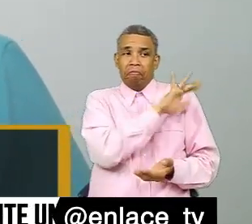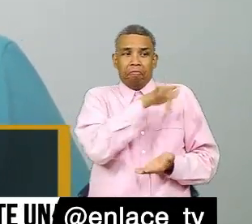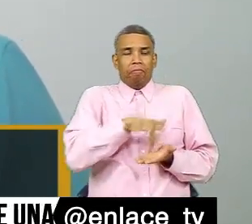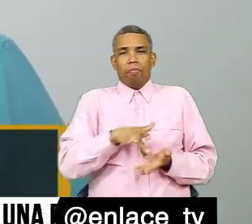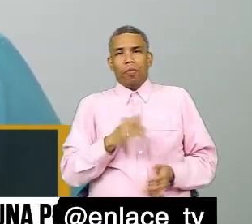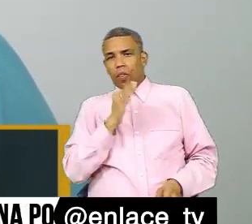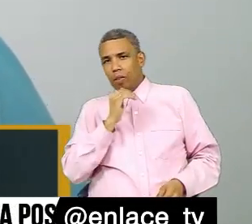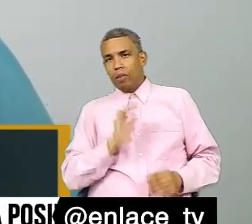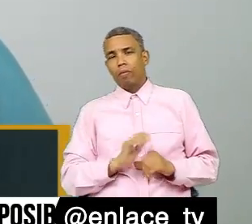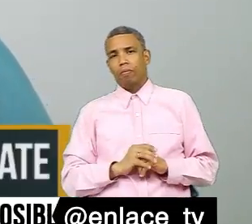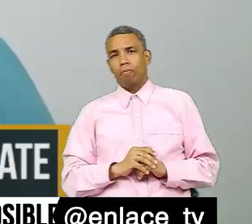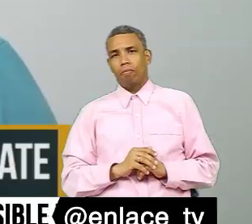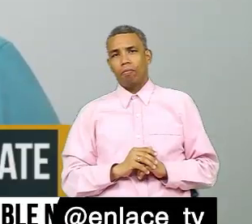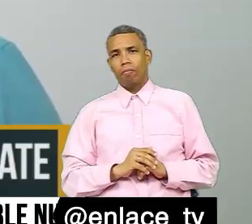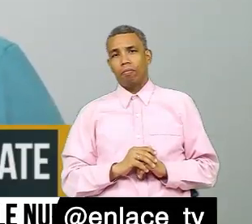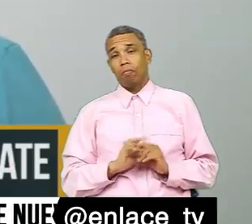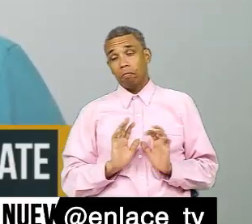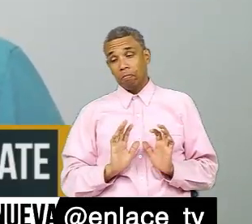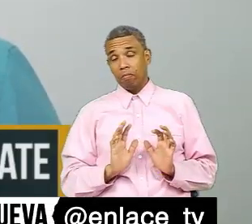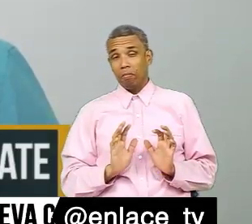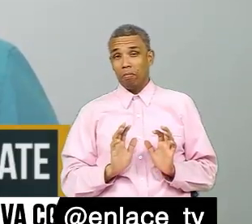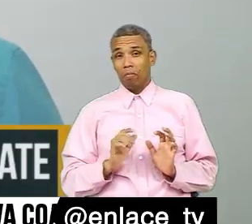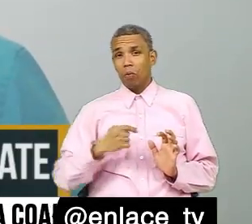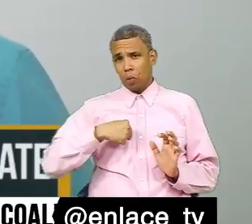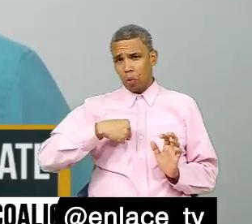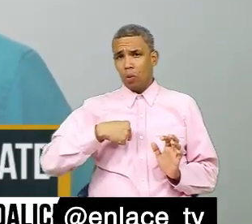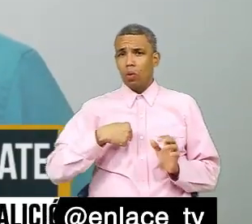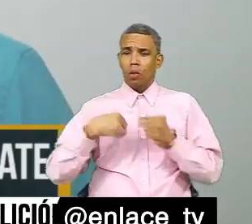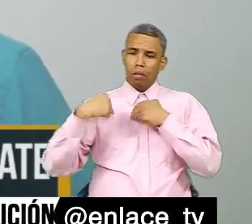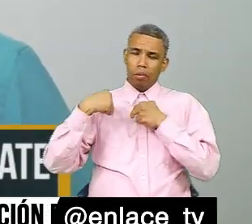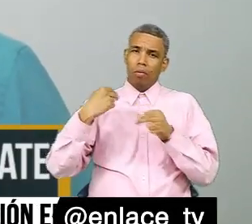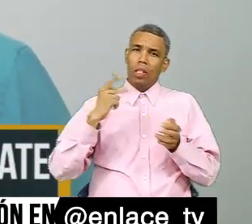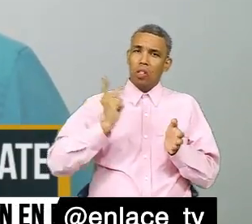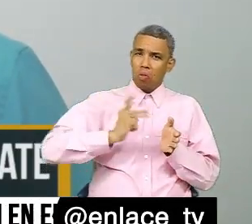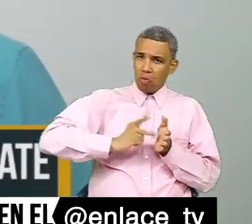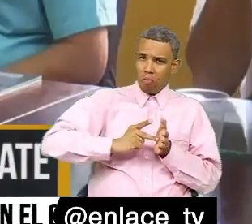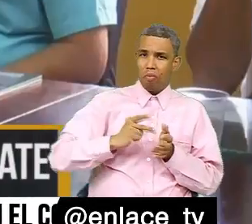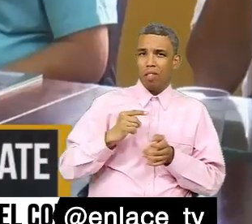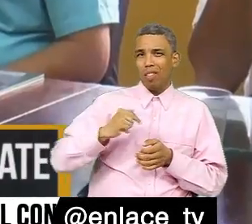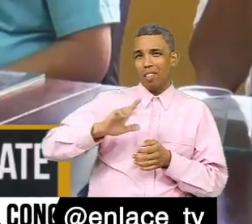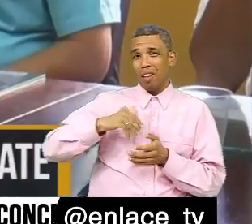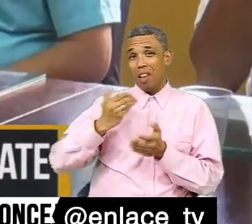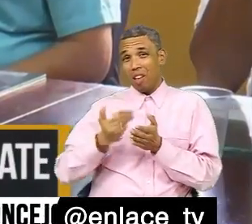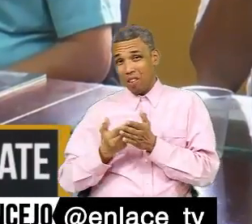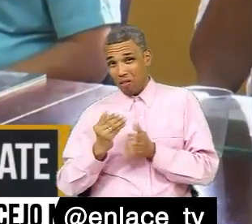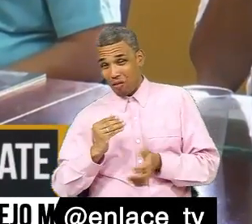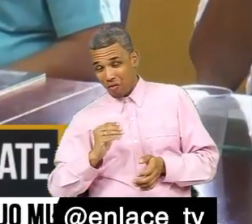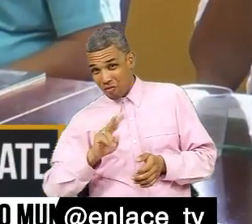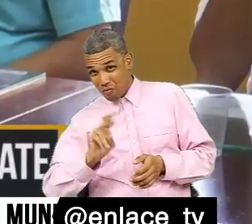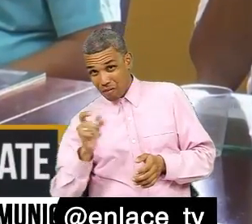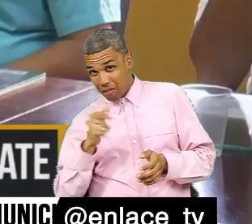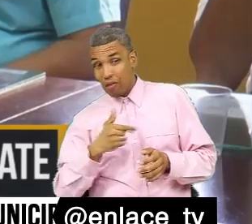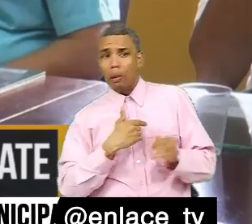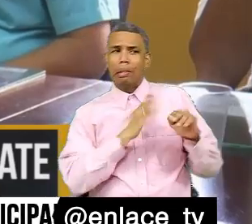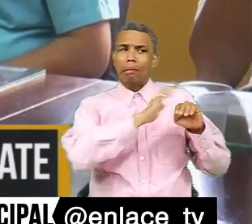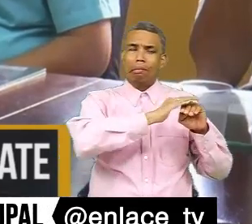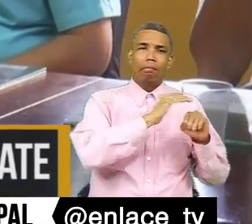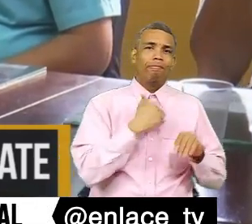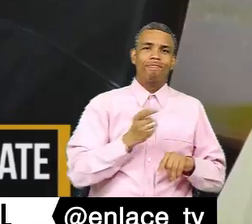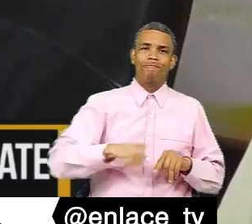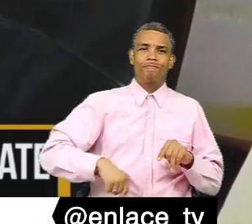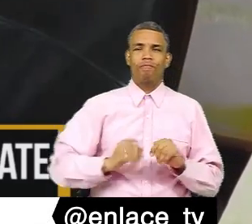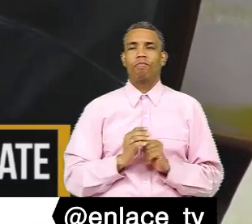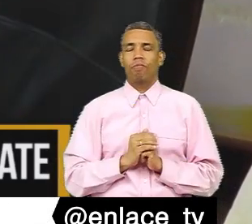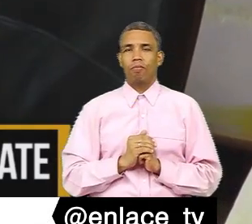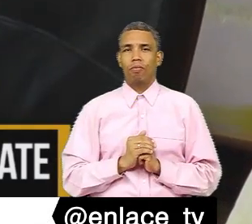electo nuevamente al periodo 2016-2020, también lo he hecho y tampoco lo hemos conseguido. El debate se cumplió en las instalaciones del Consejo Municipal,